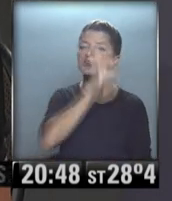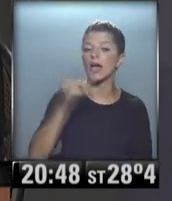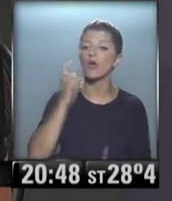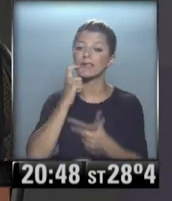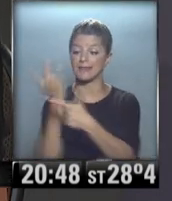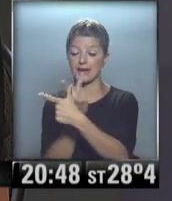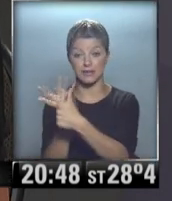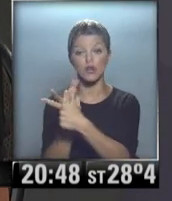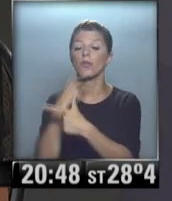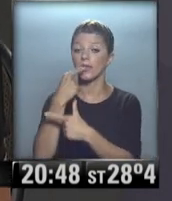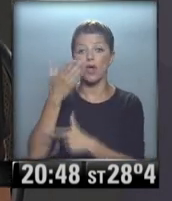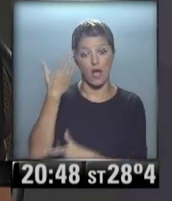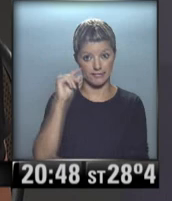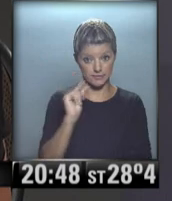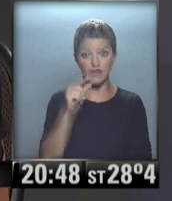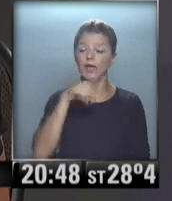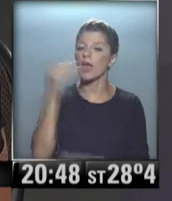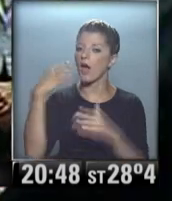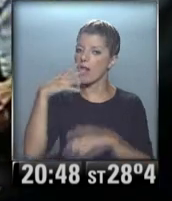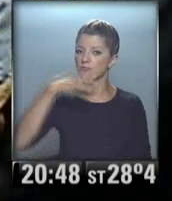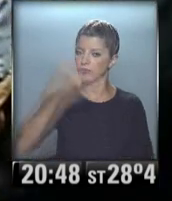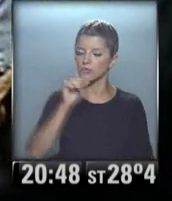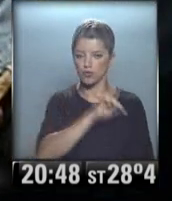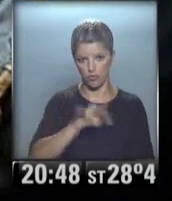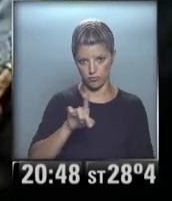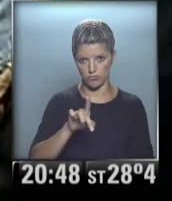señalaron en las últimas horas que no nos aplicaran